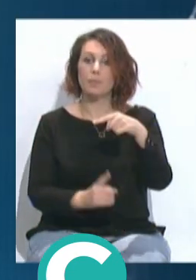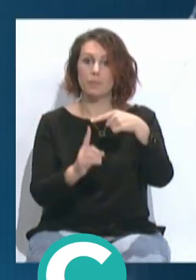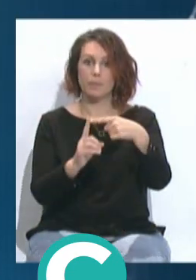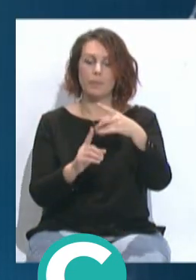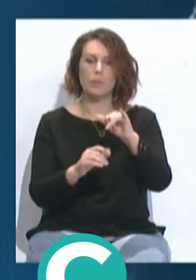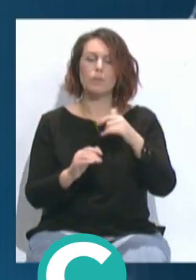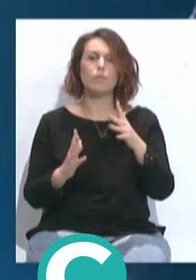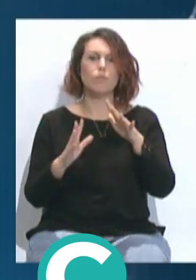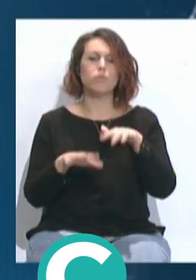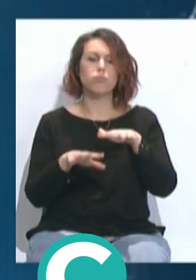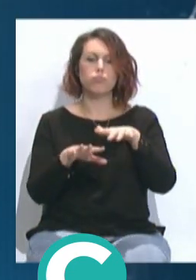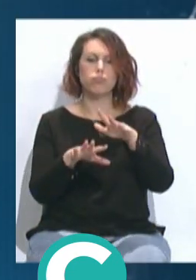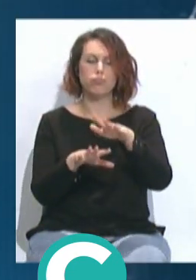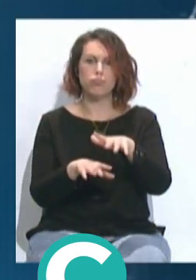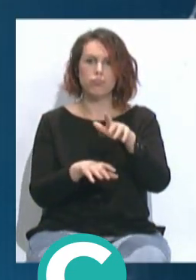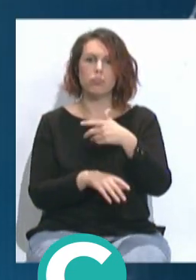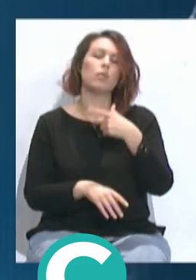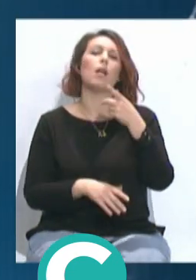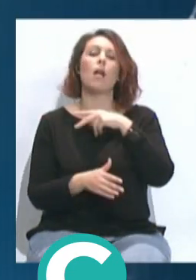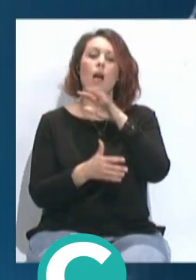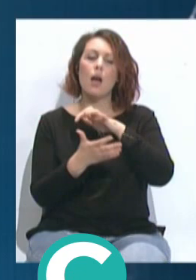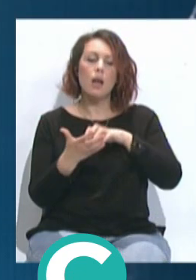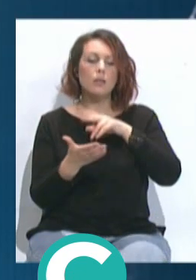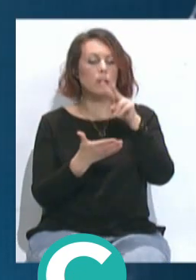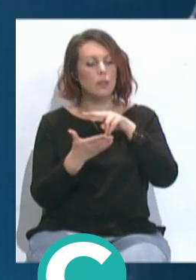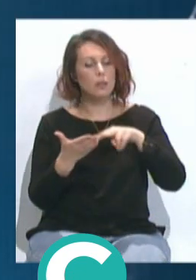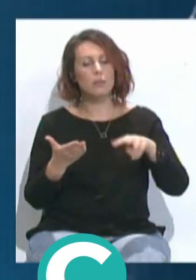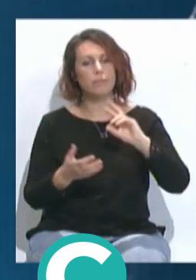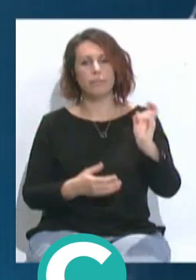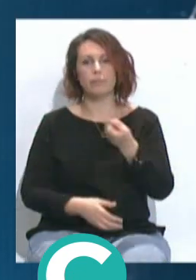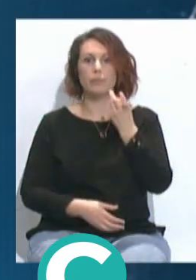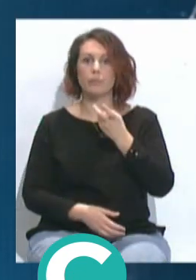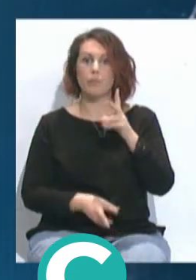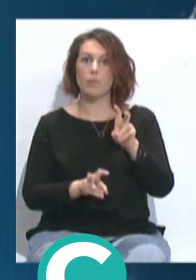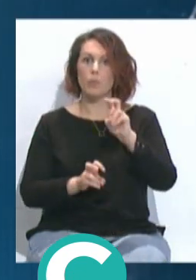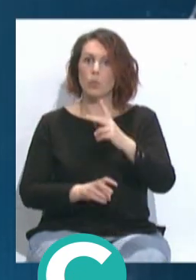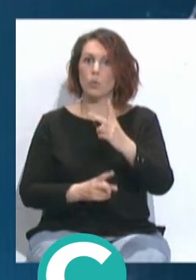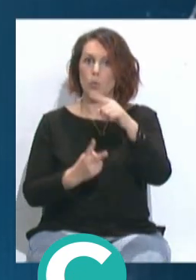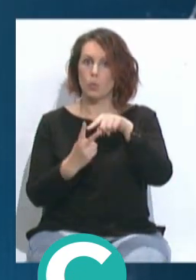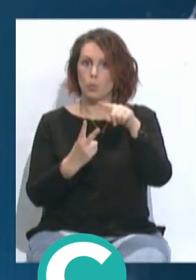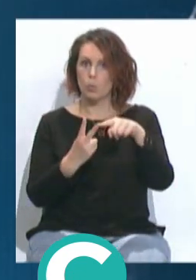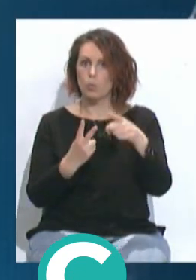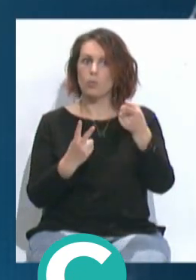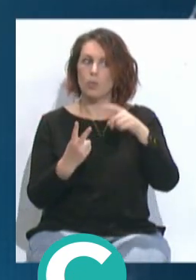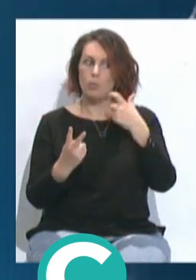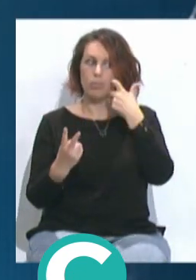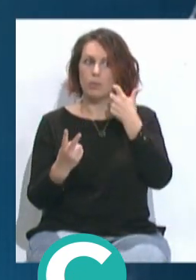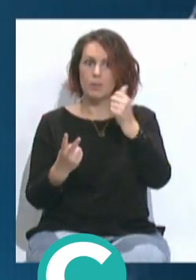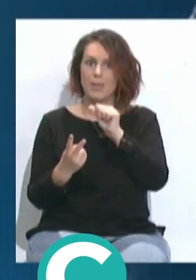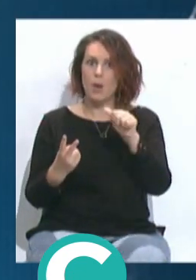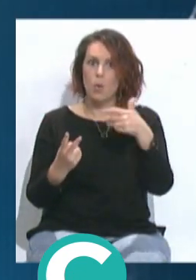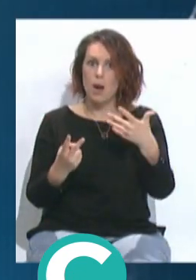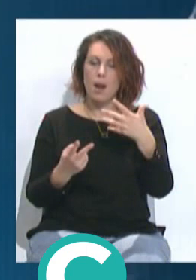una manifestación multitudinaria, se hizo lectura de varios manifiestos. Y dos asuntos han marcado también la semana.